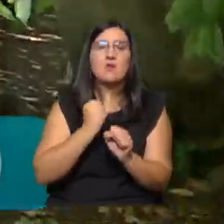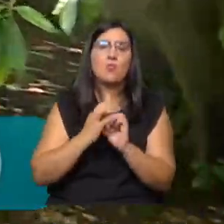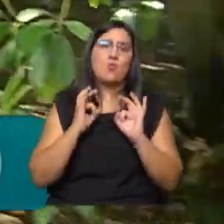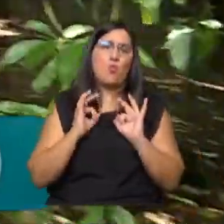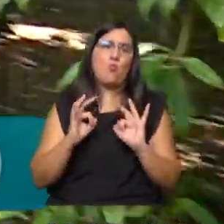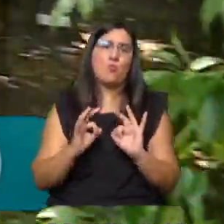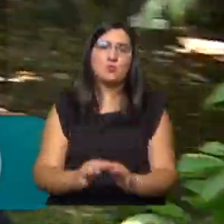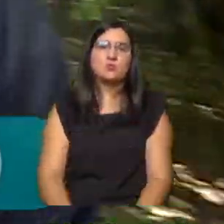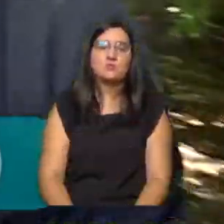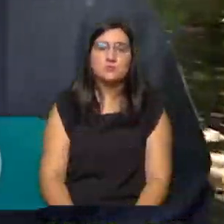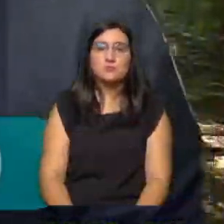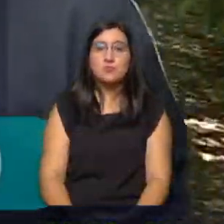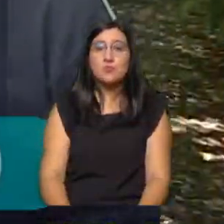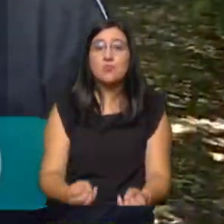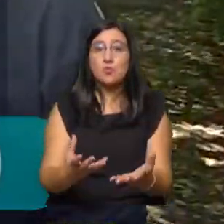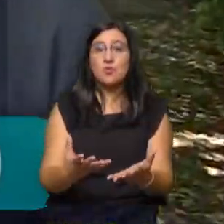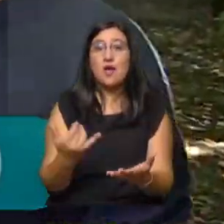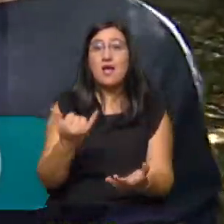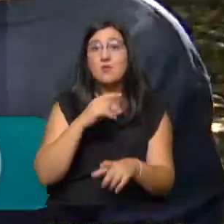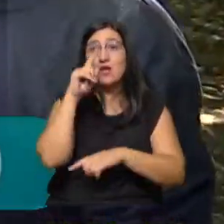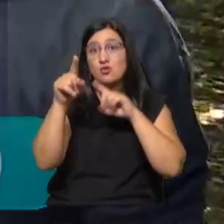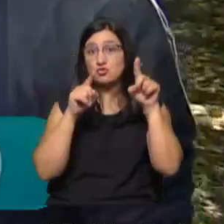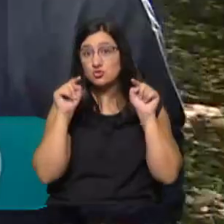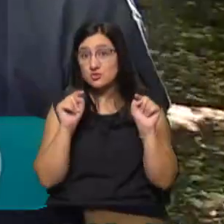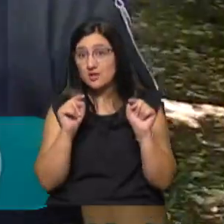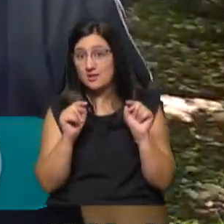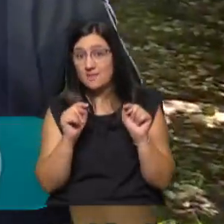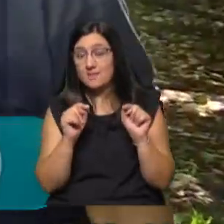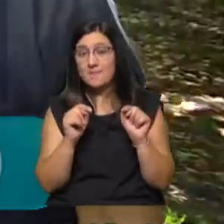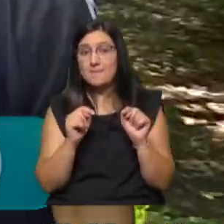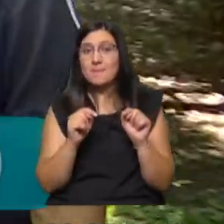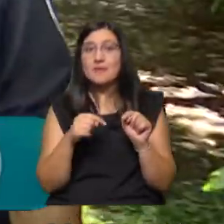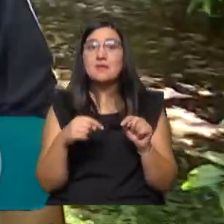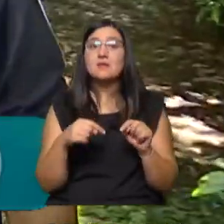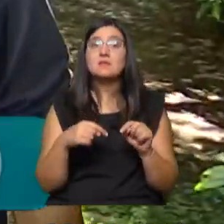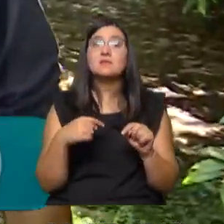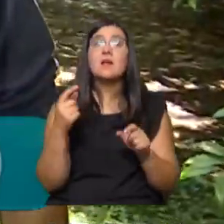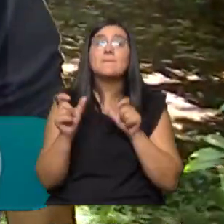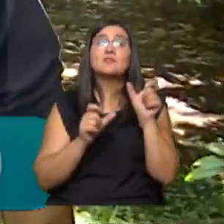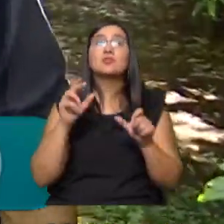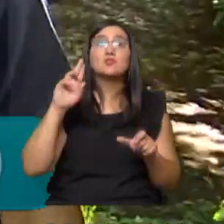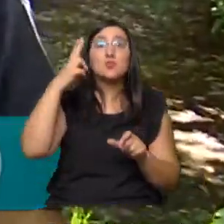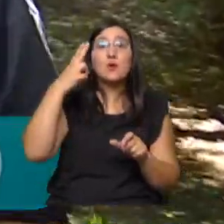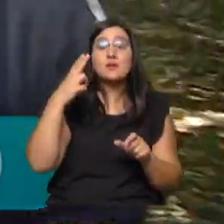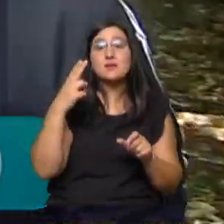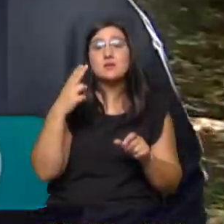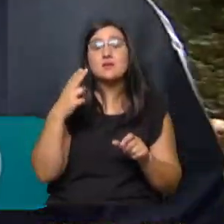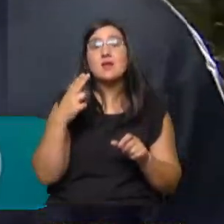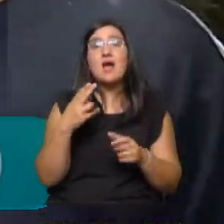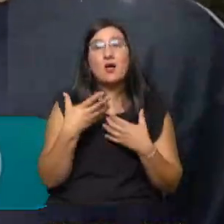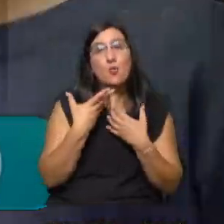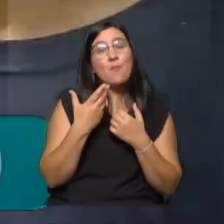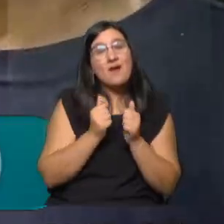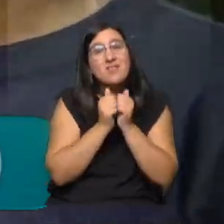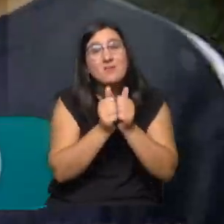éxito. Qué lindo. Vecino, tenemos una consigna en la mañana en Ciudad Viva y es si los uruguayos y las uruguayas estamos más en las malas que en las